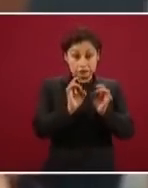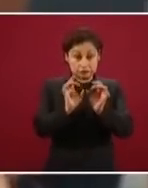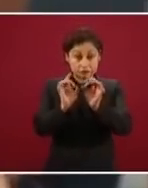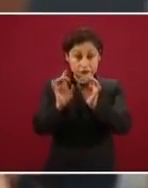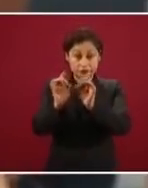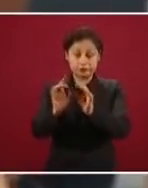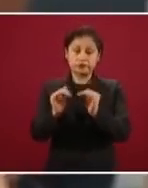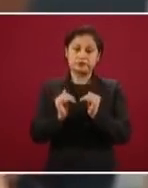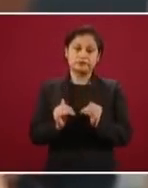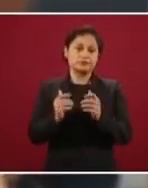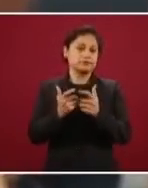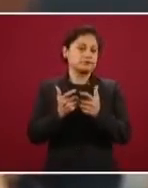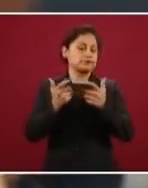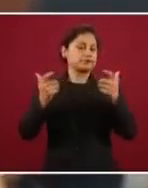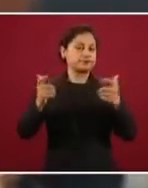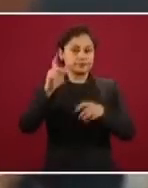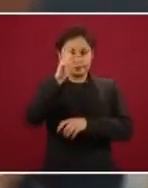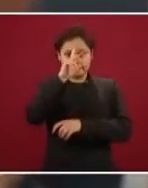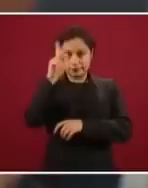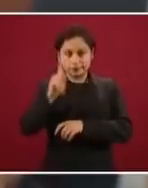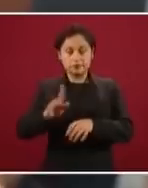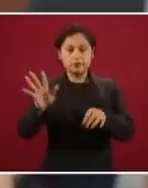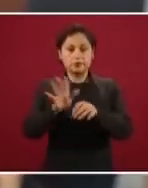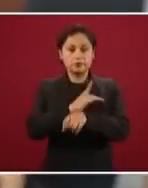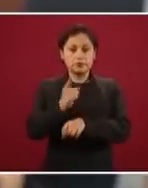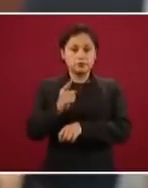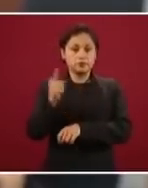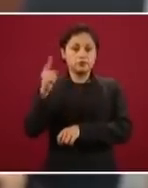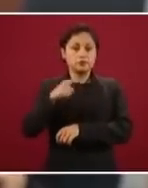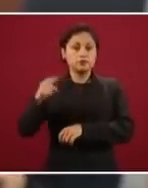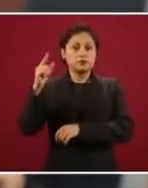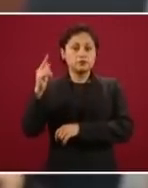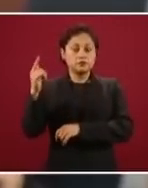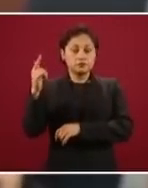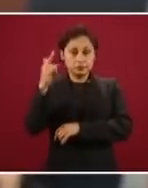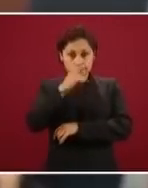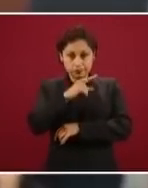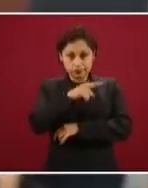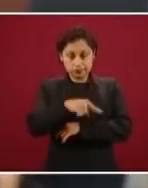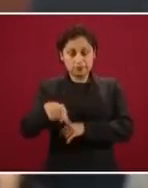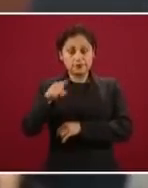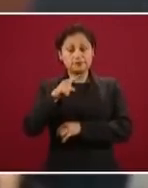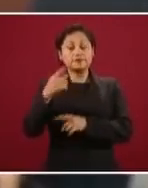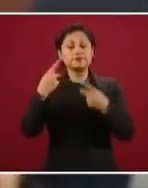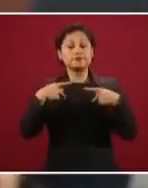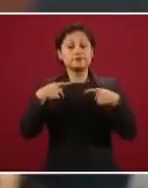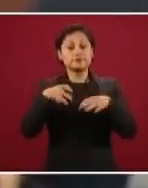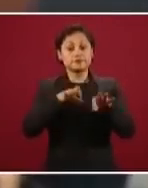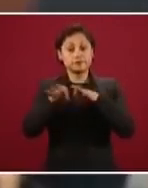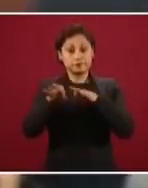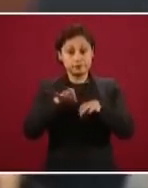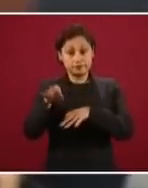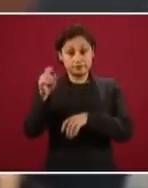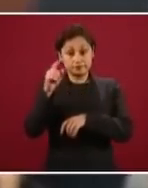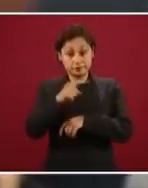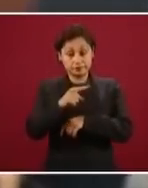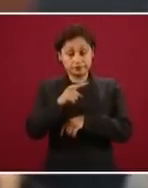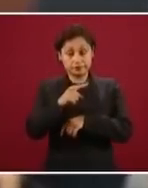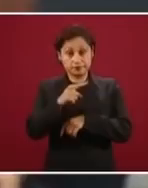unos disidentes de los trabajadores portuarios tomaron o